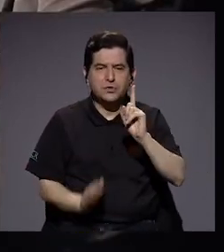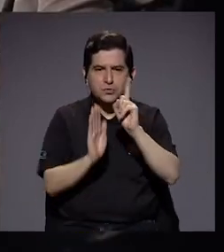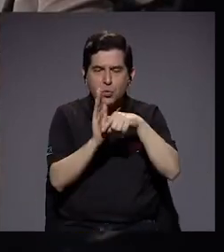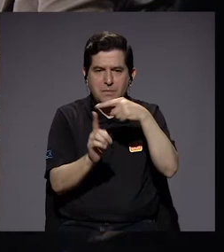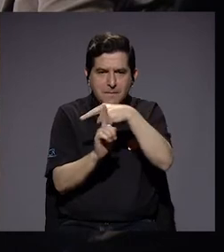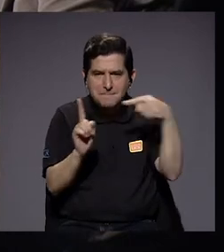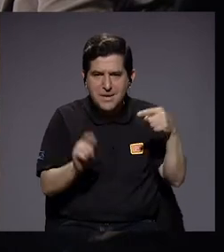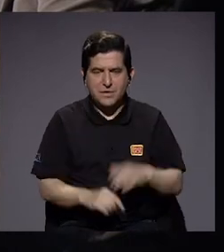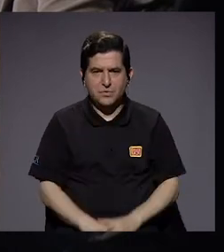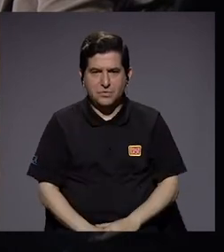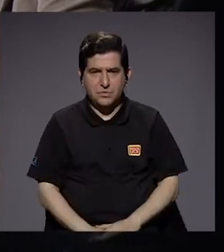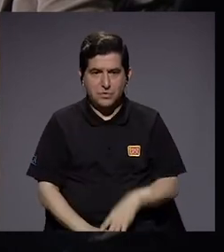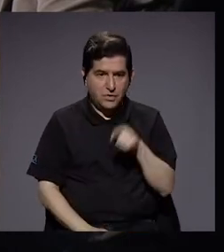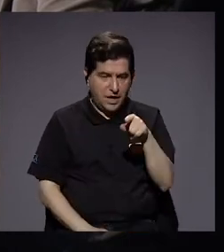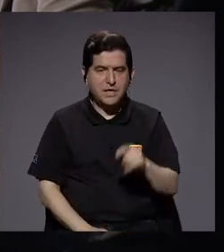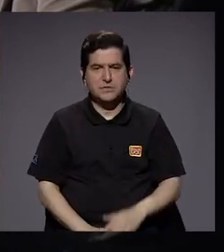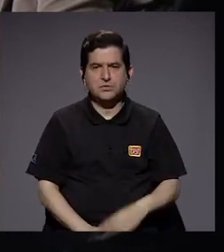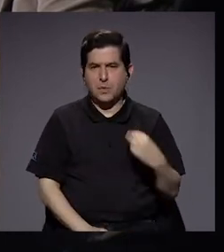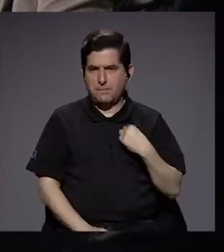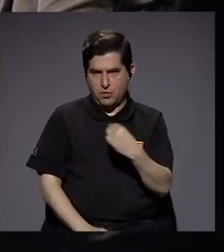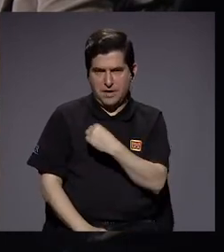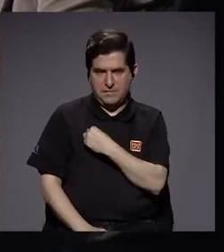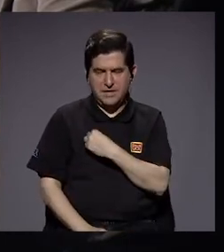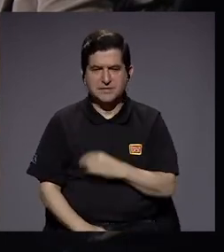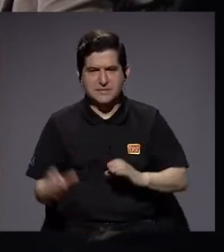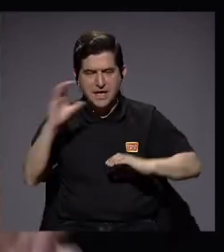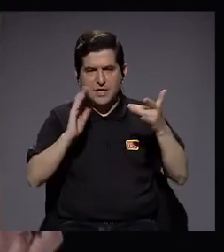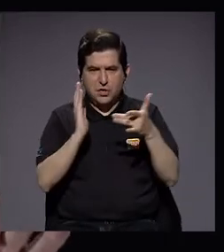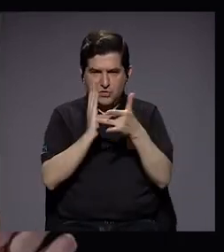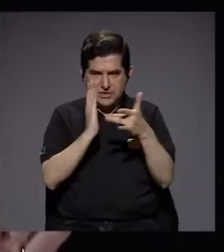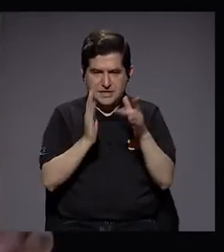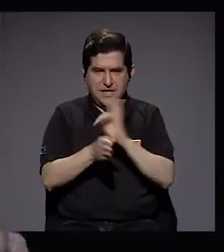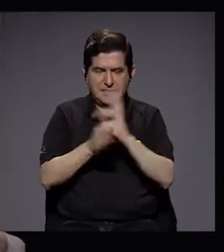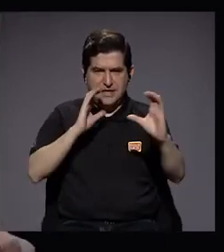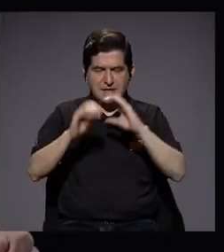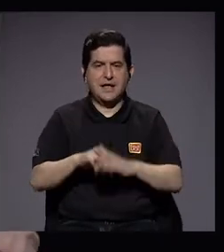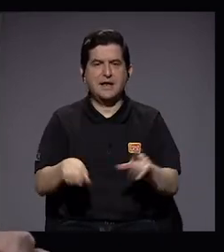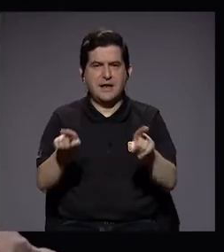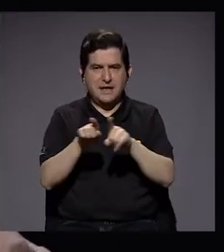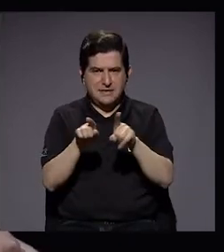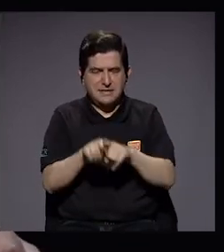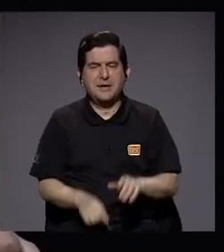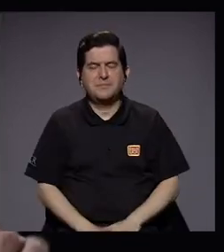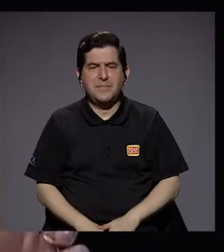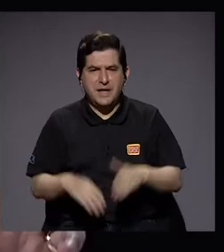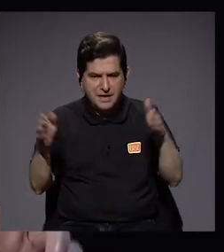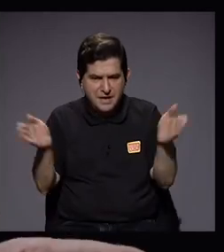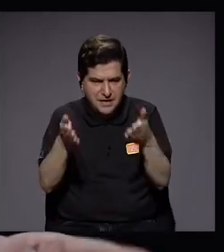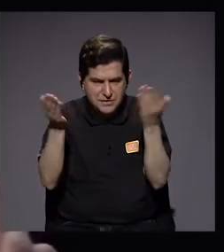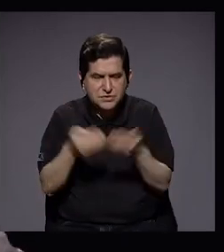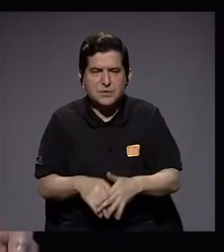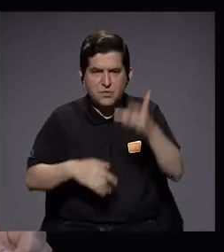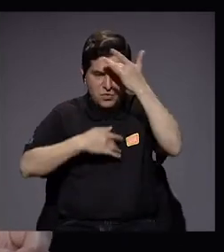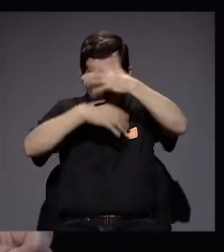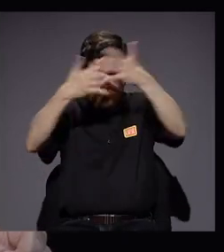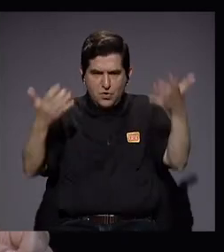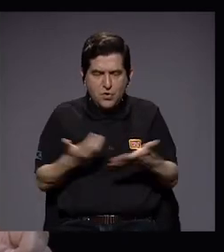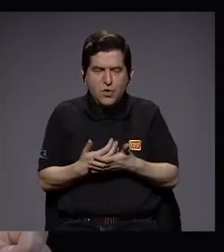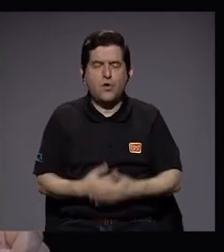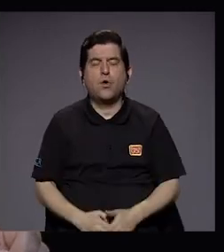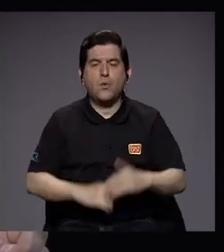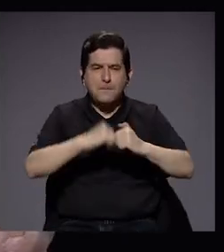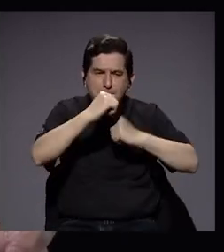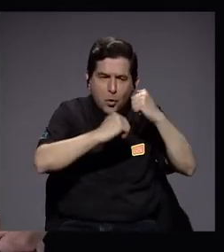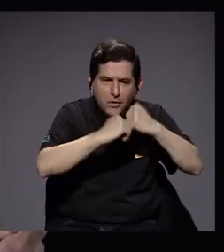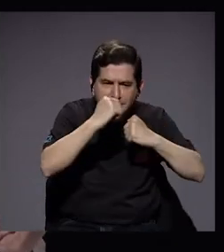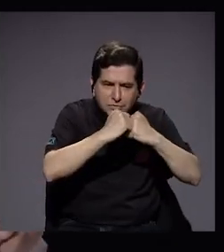30. Que eso pasa por MISIT, pasa por SUTEL, también pasa por incentivos en pandemia, así pasa es. Por la infraestructura que ya la